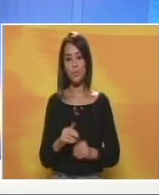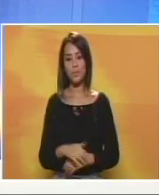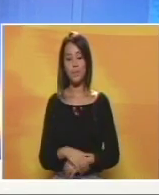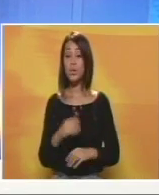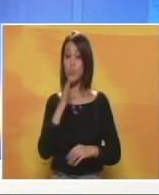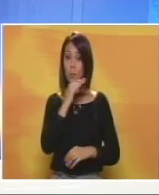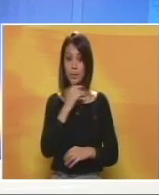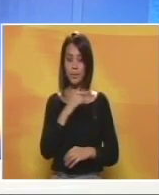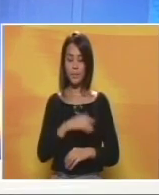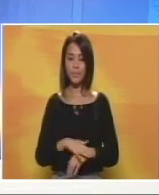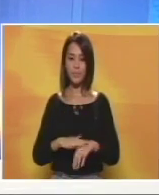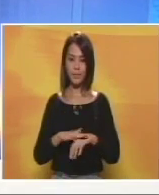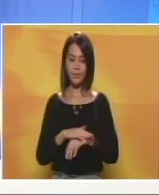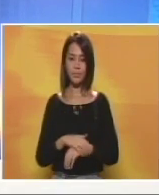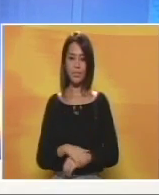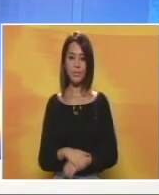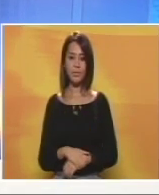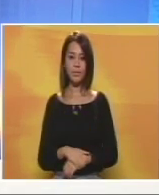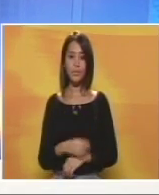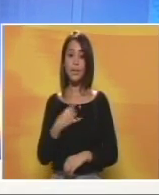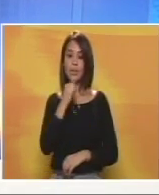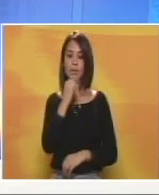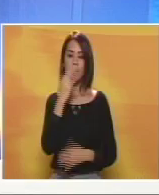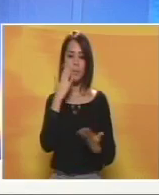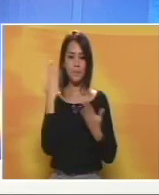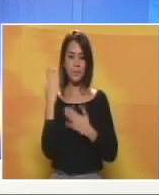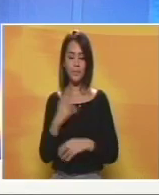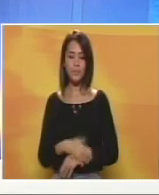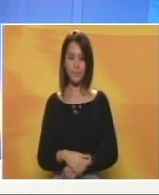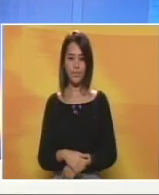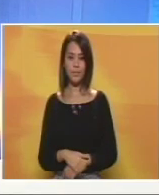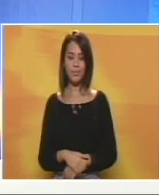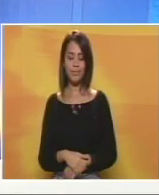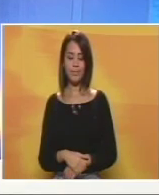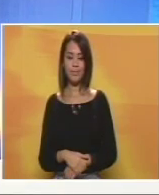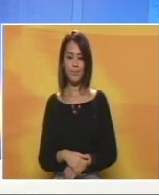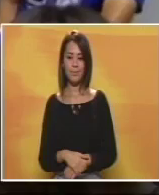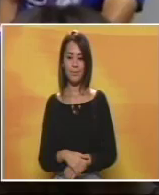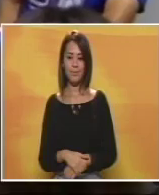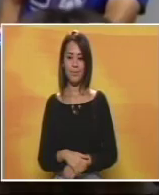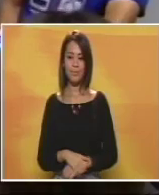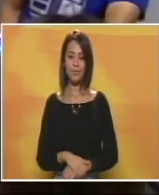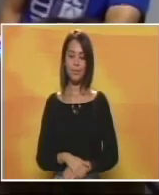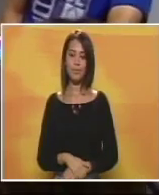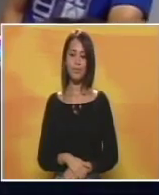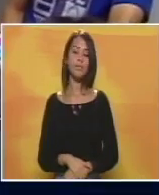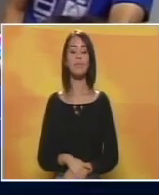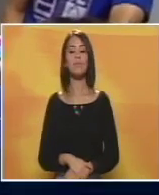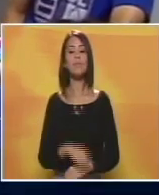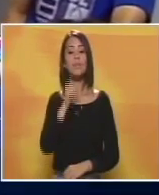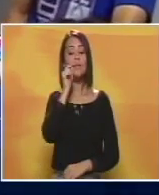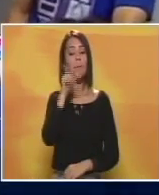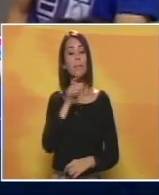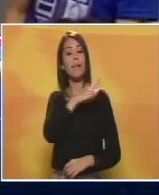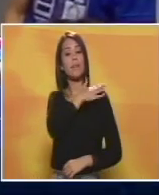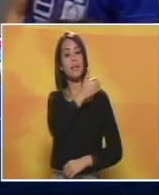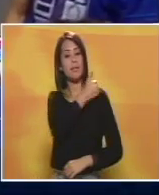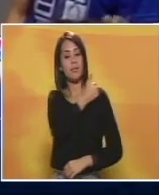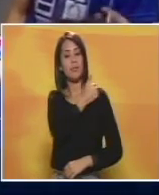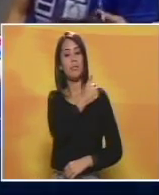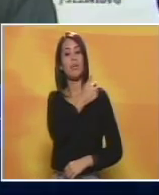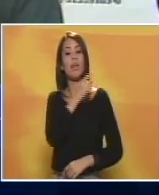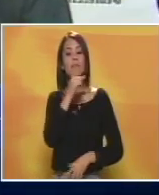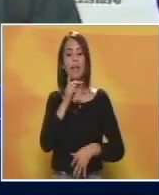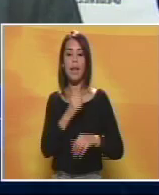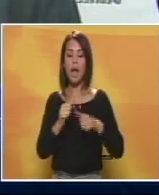conocer algunos activistas de derechos humanos. José Leonardo Nava nos informa más. Adelante. A juicio de Joan León, director general de la